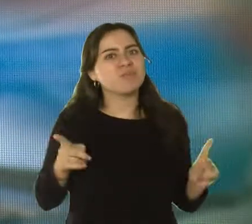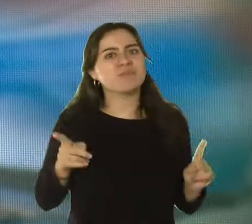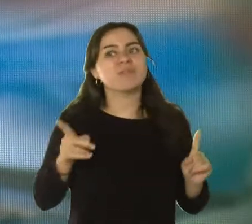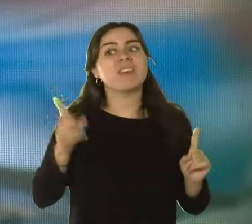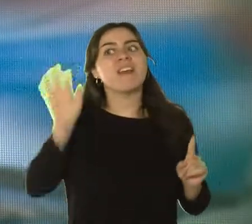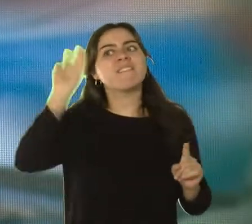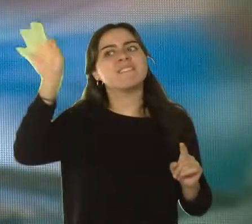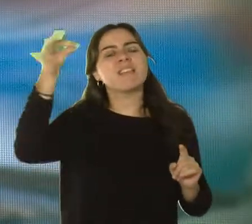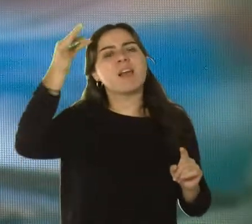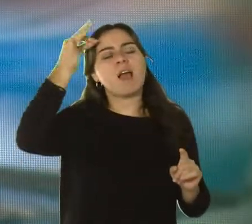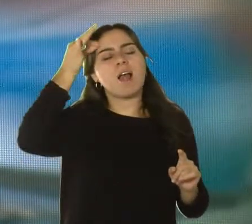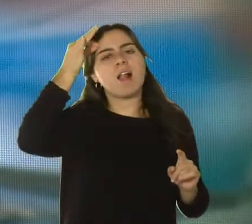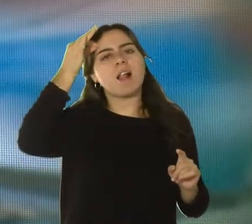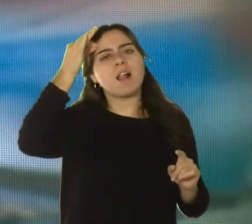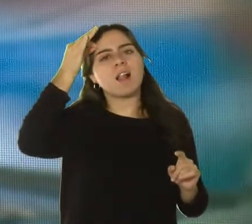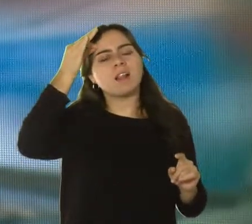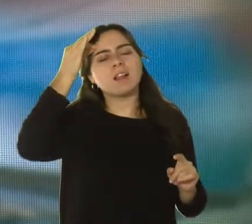va